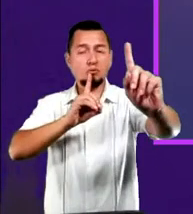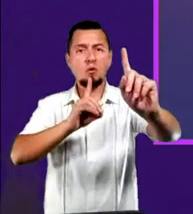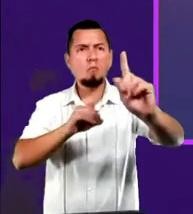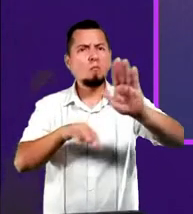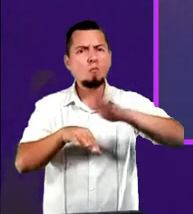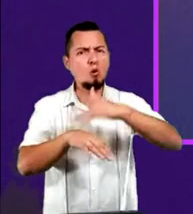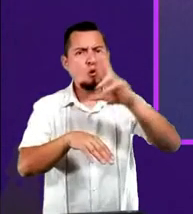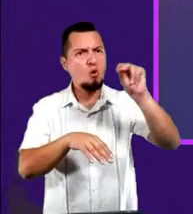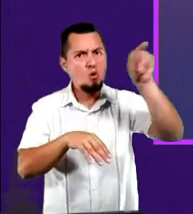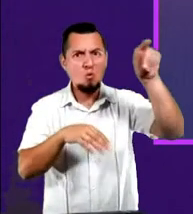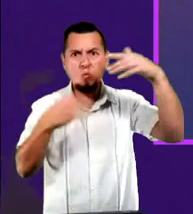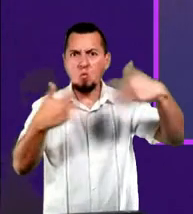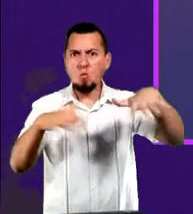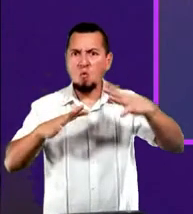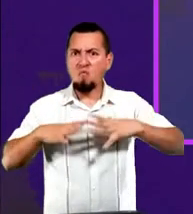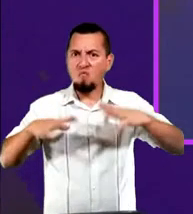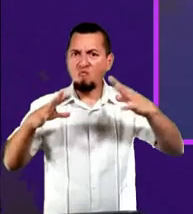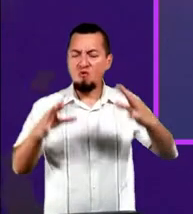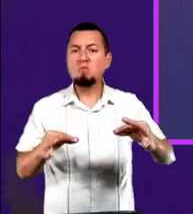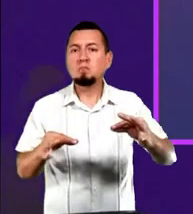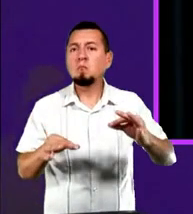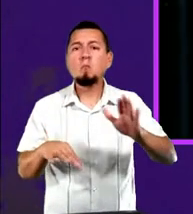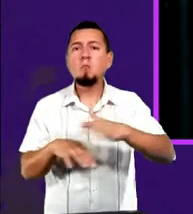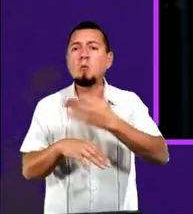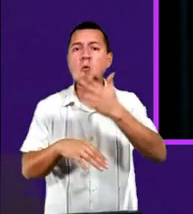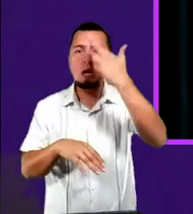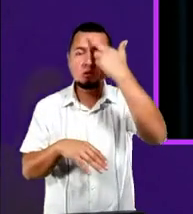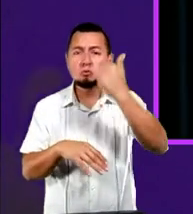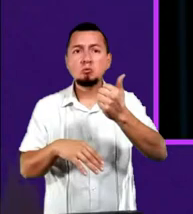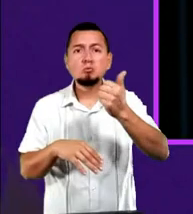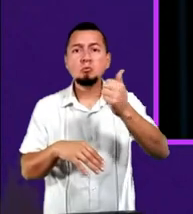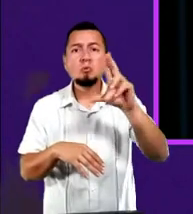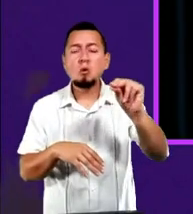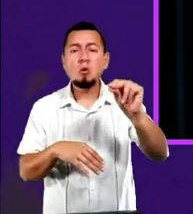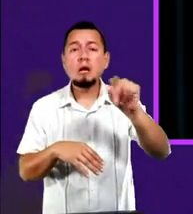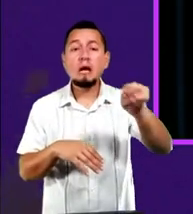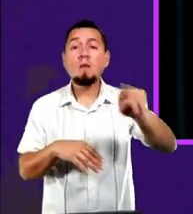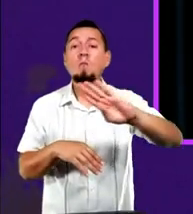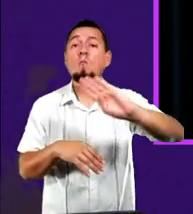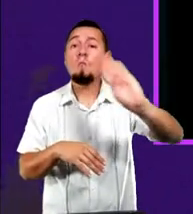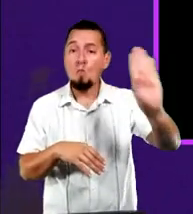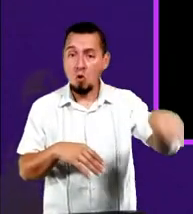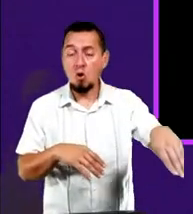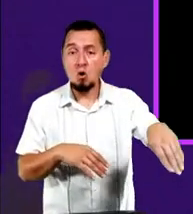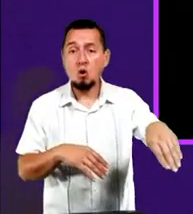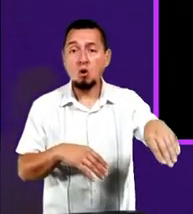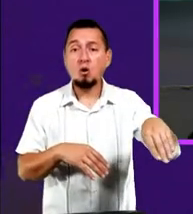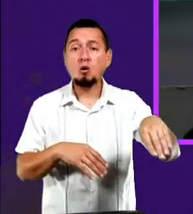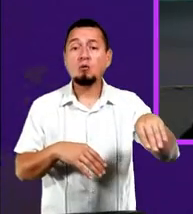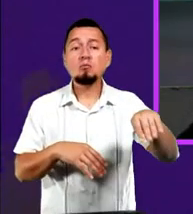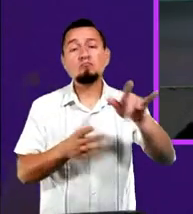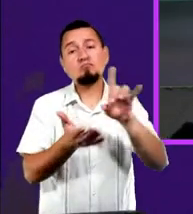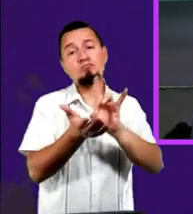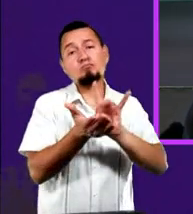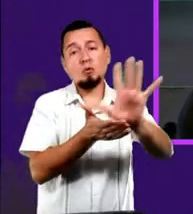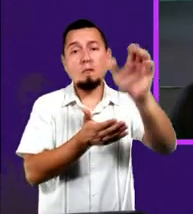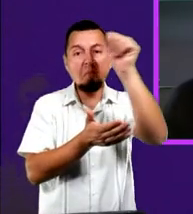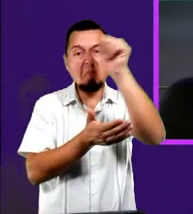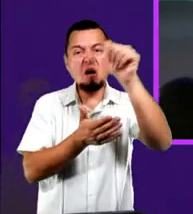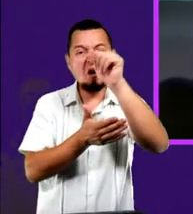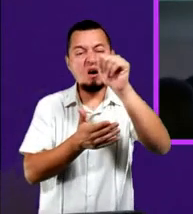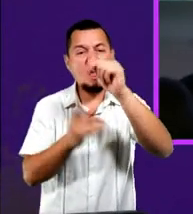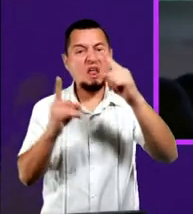razón: él murió excomulgado por la Iglesia Católica.